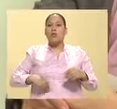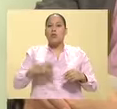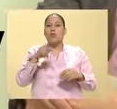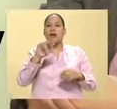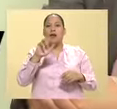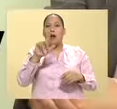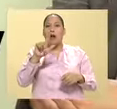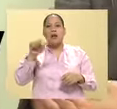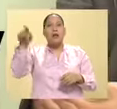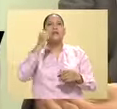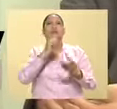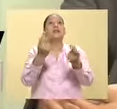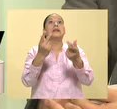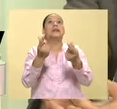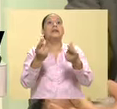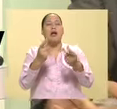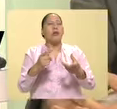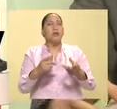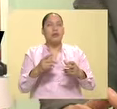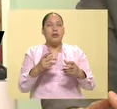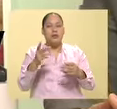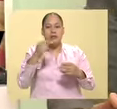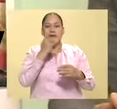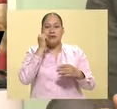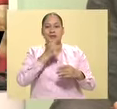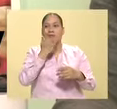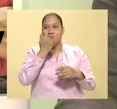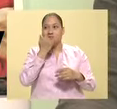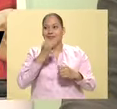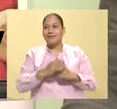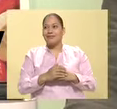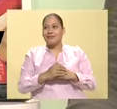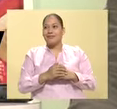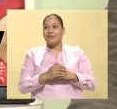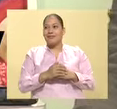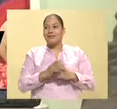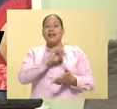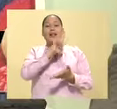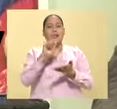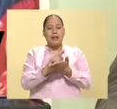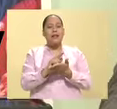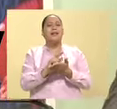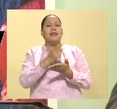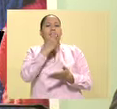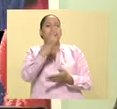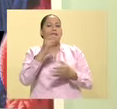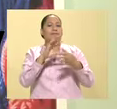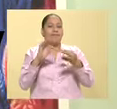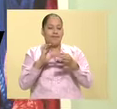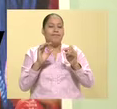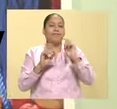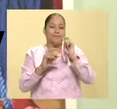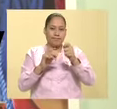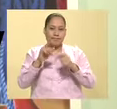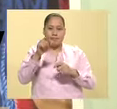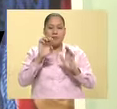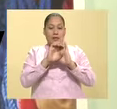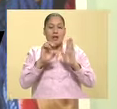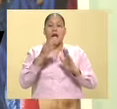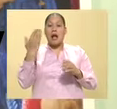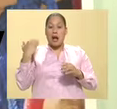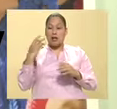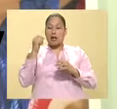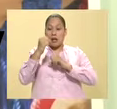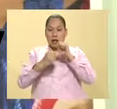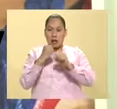me está apurando y hasta me como los números, pero bueno. ¿Qué nos dice esta ley? Bueno, esta ley, el antecedente es desde el año